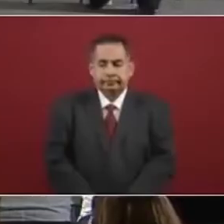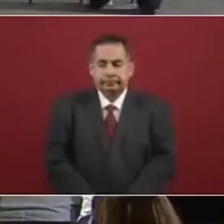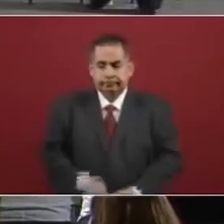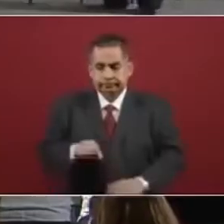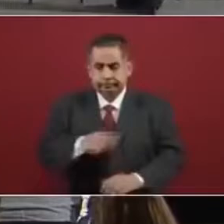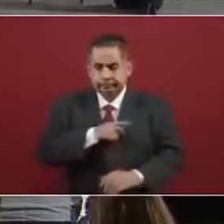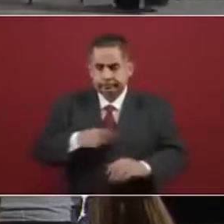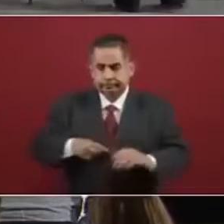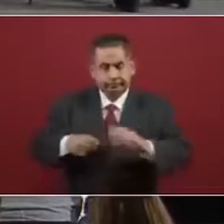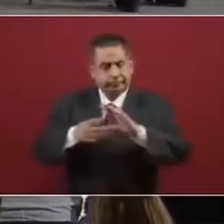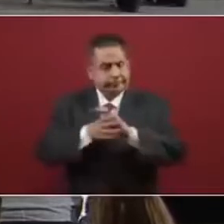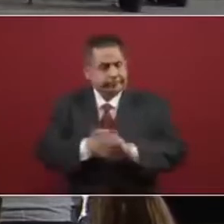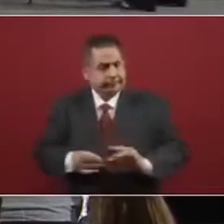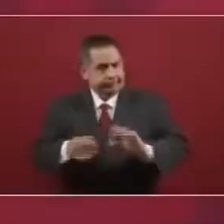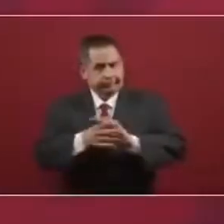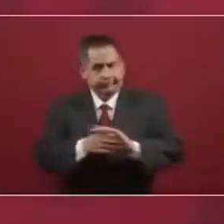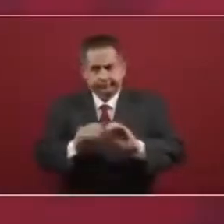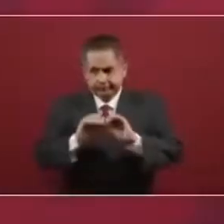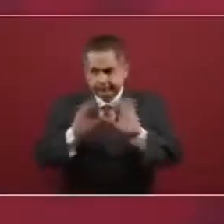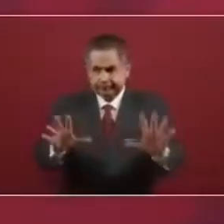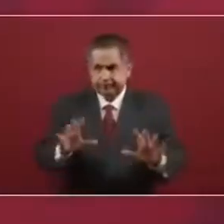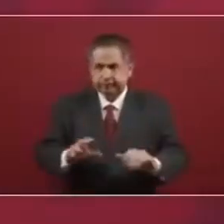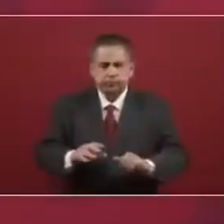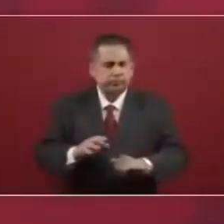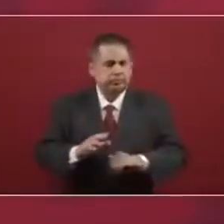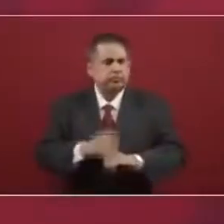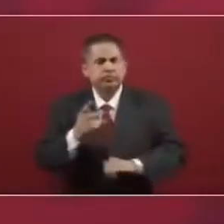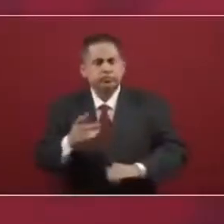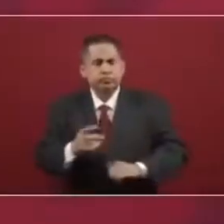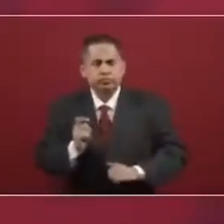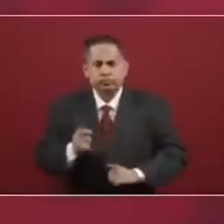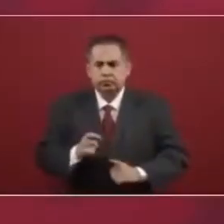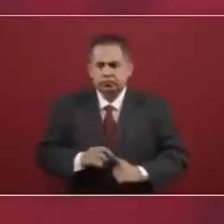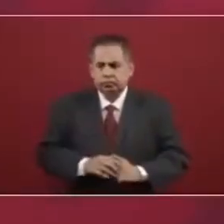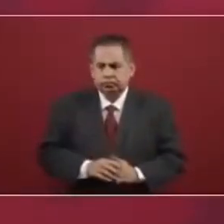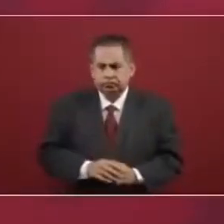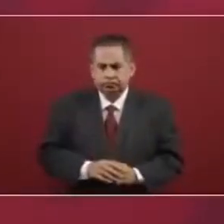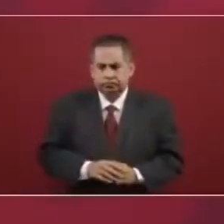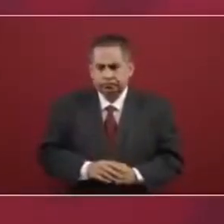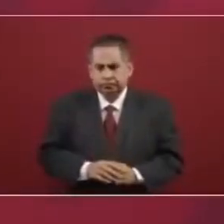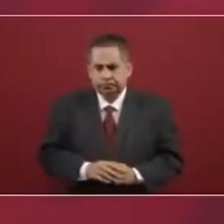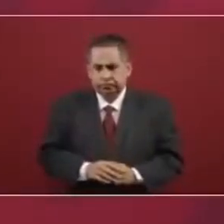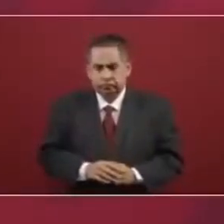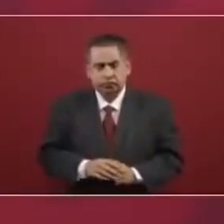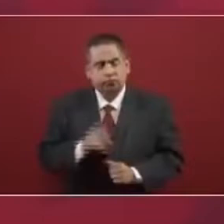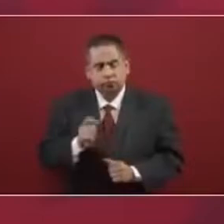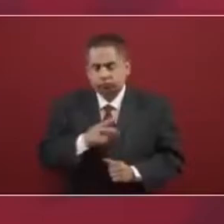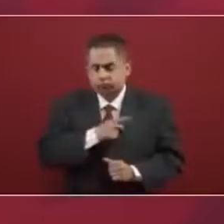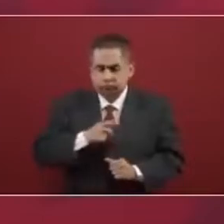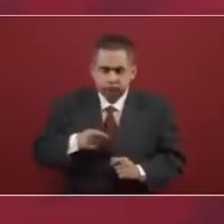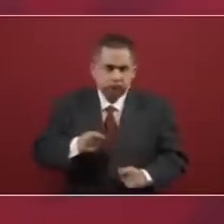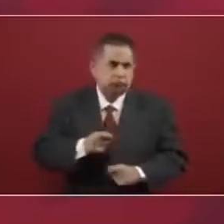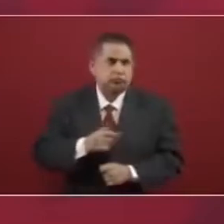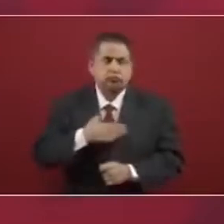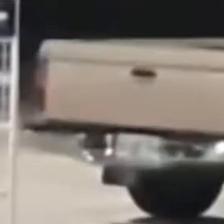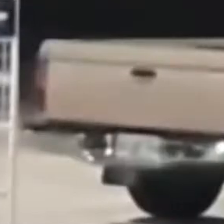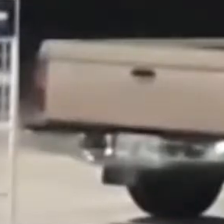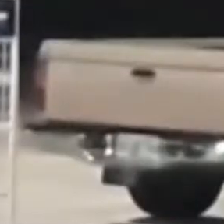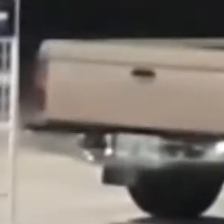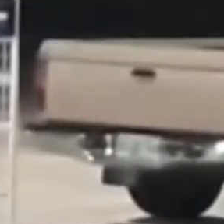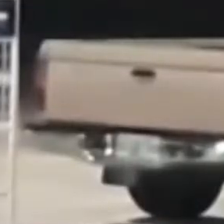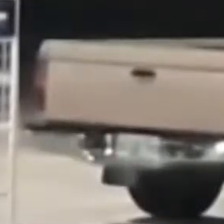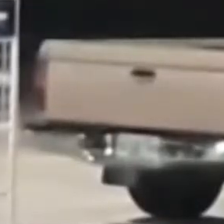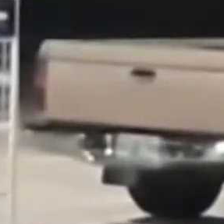Esta mañana el presidente de México, Andrés Manuel López Obrador, dio a conocer que Guanajuato tiene los precios de combustible más caro de todo el país. Guanajuato,